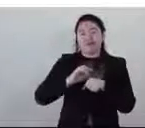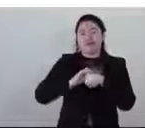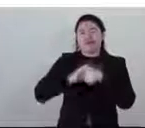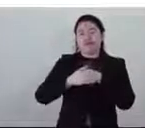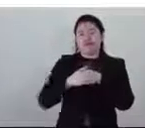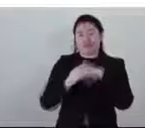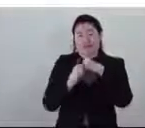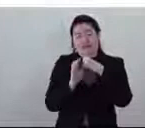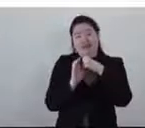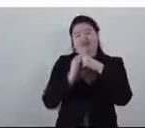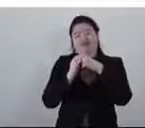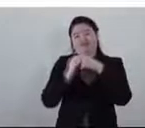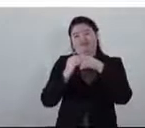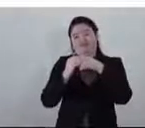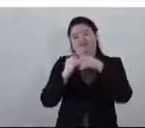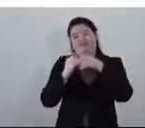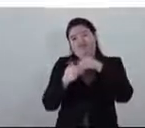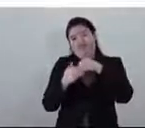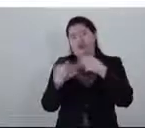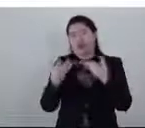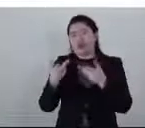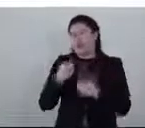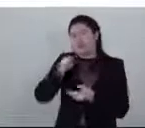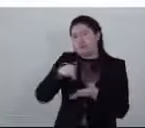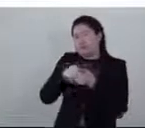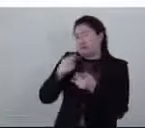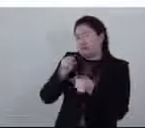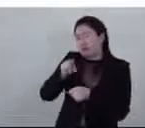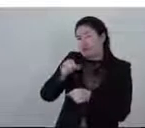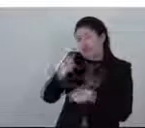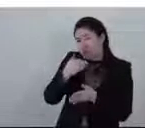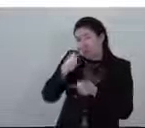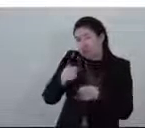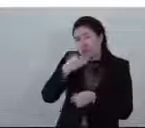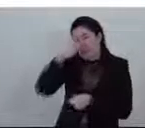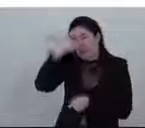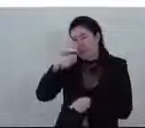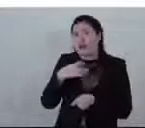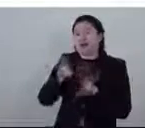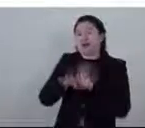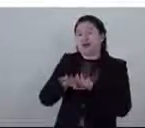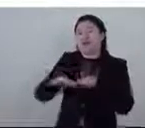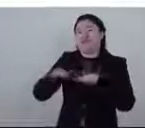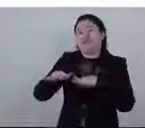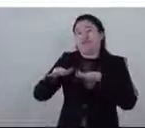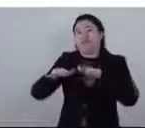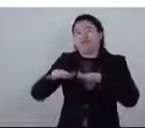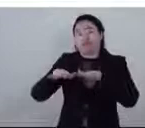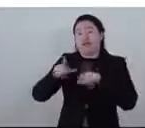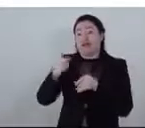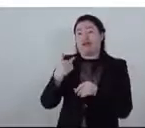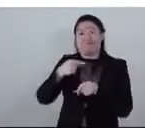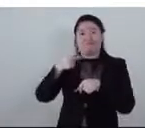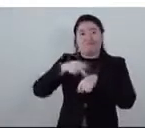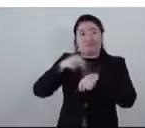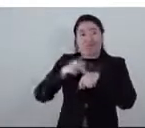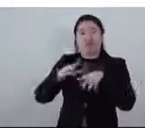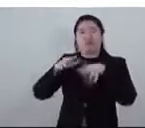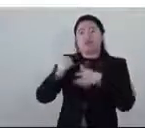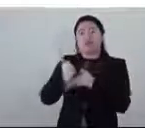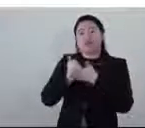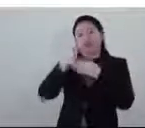del balasto observado parece adecuado para su propósito, proporcionando asentamiento y absorbiendo la vibración de la interfaz rueda-carril.